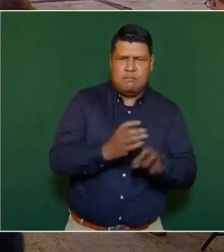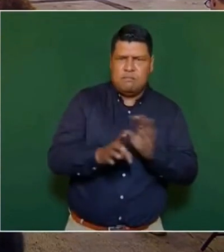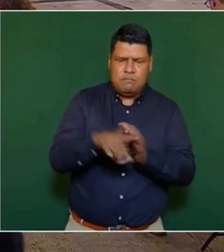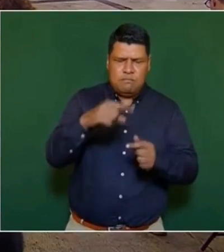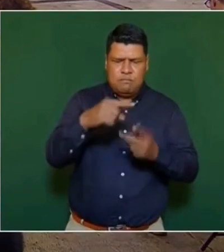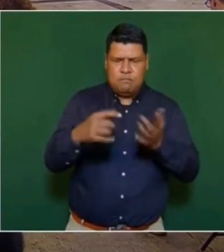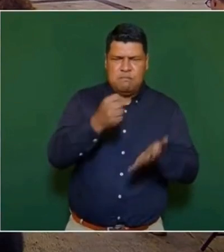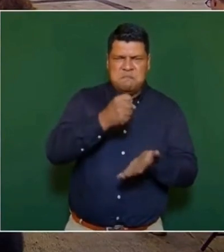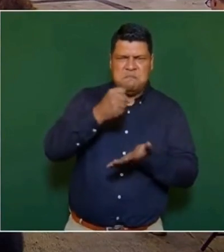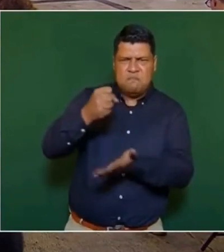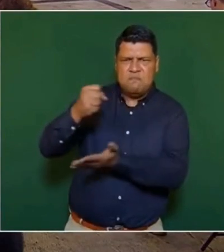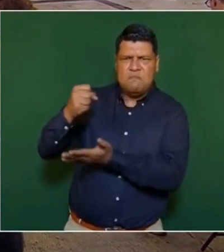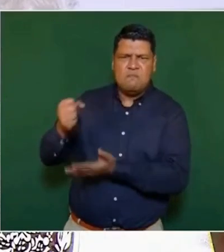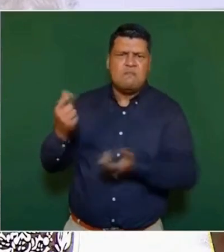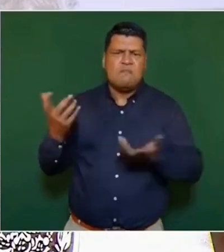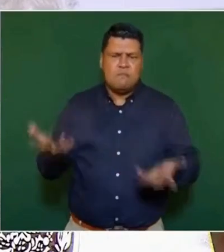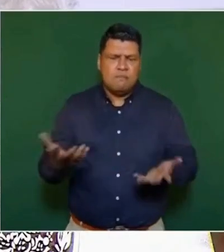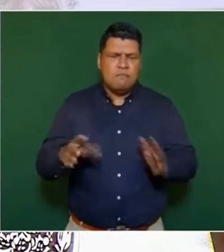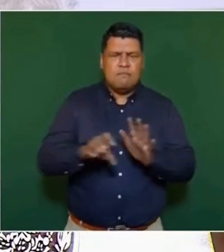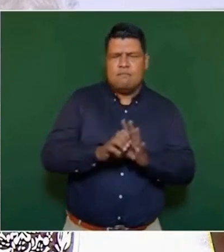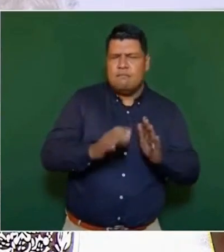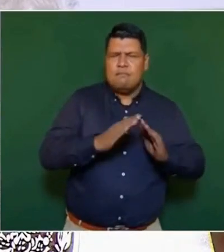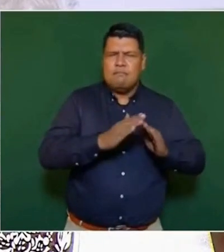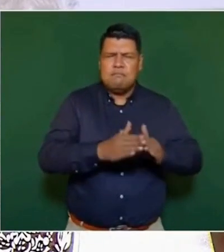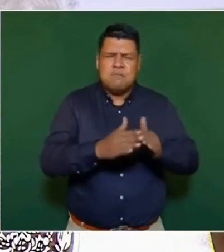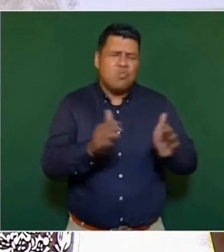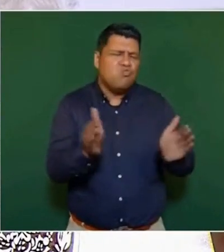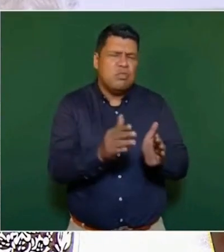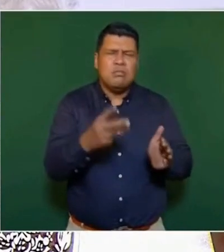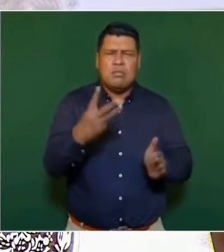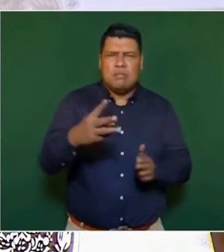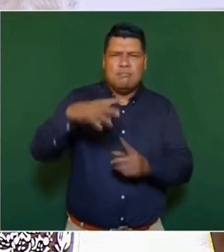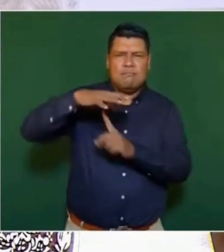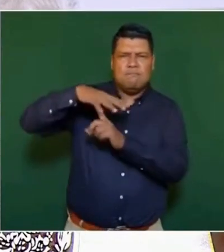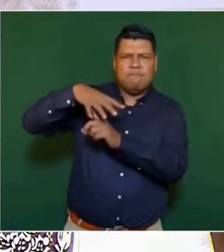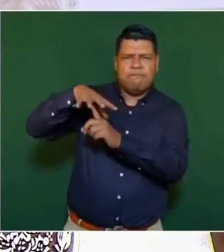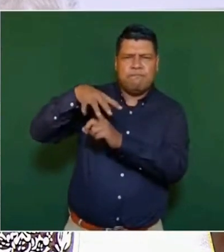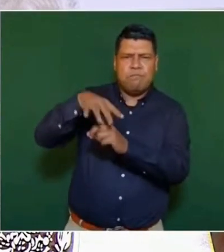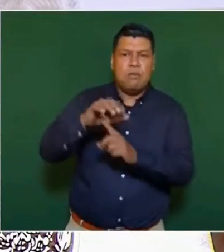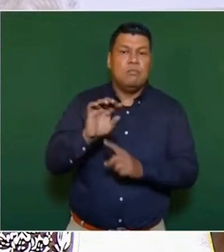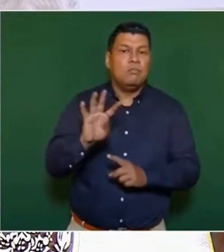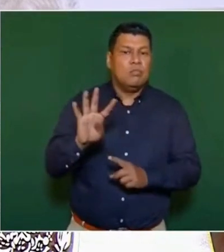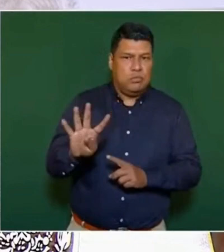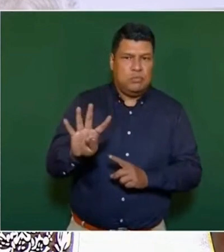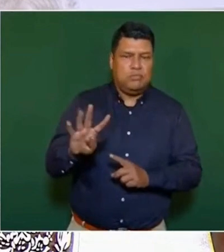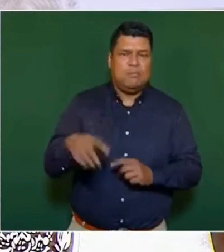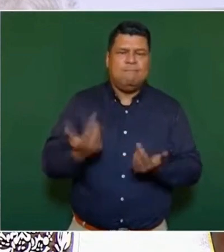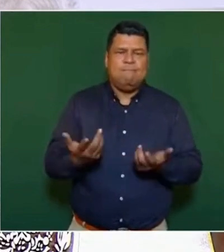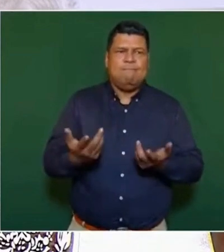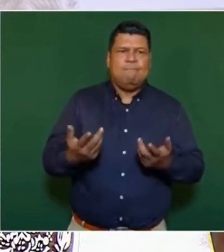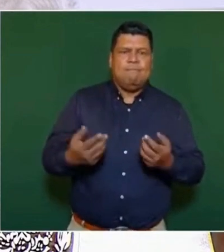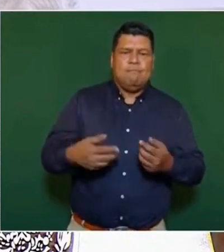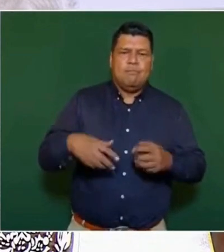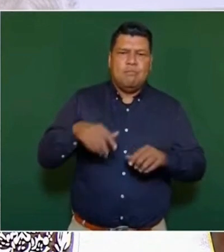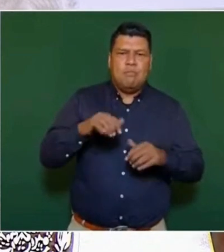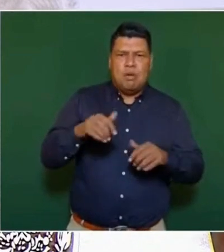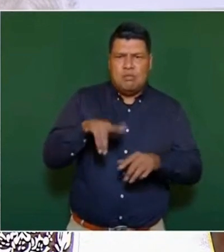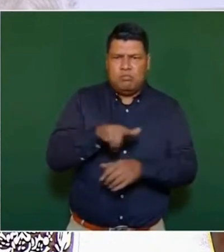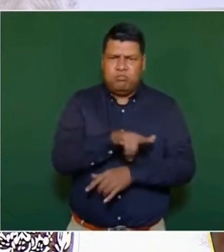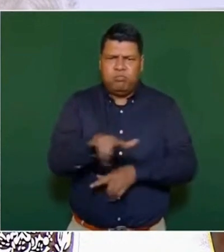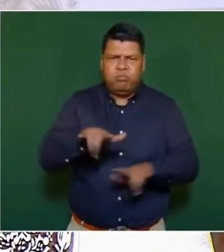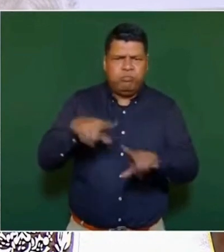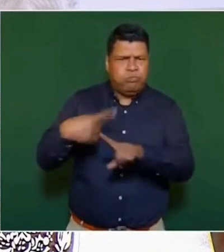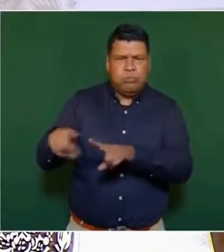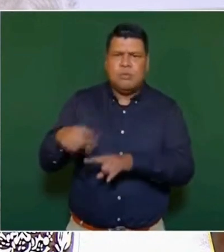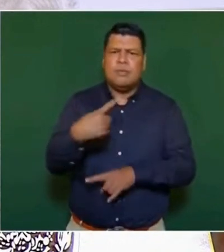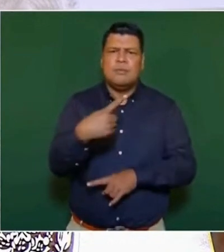desplegados. Por ejemplo, tenemos embarcaciones menores 3, helicópteros 4 y 118 vehículos de